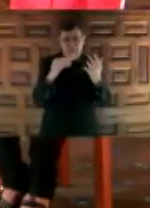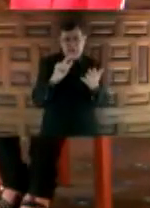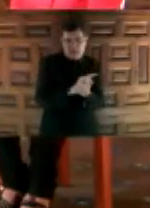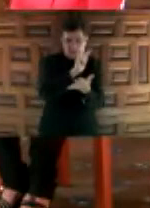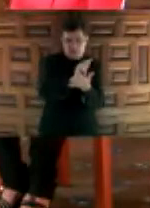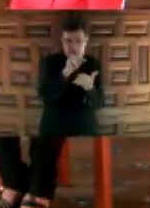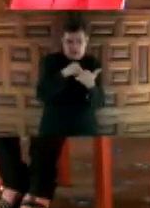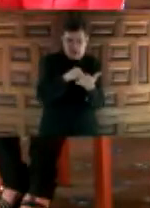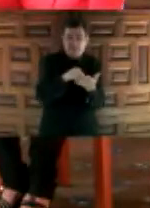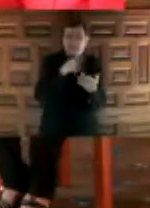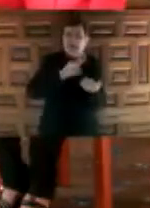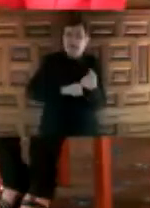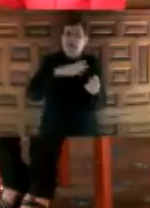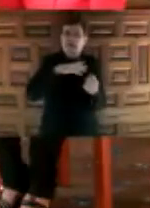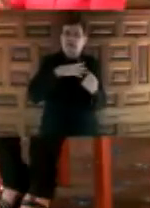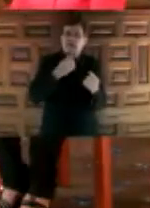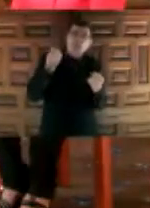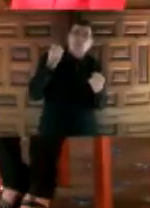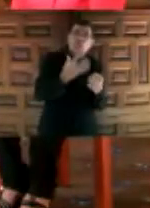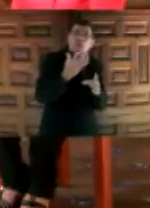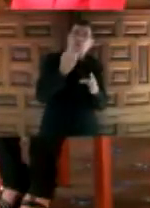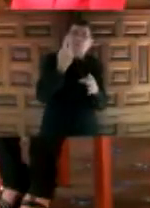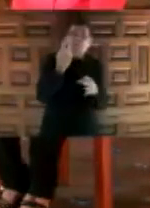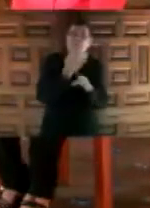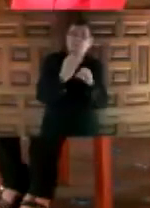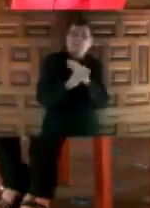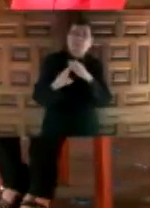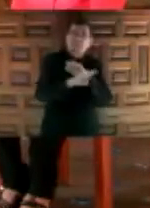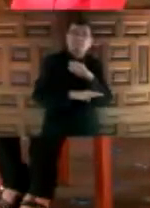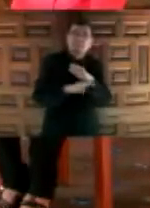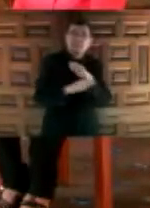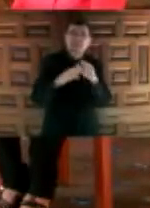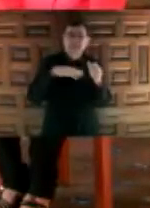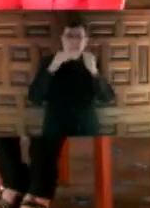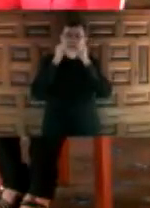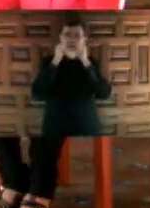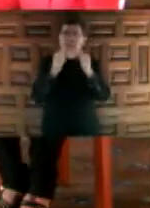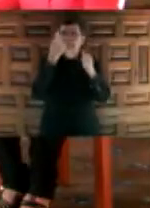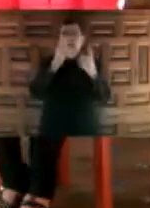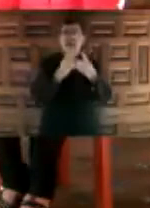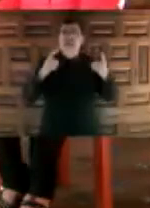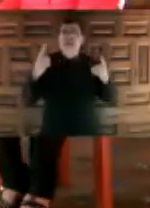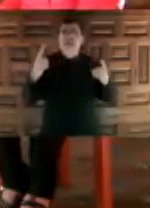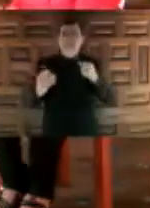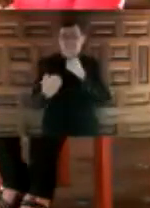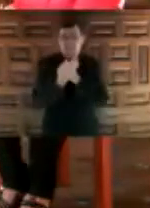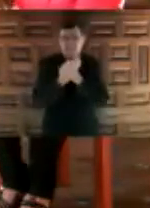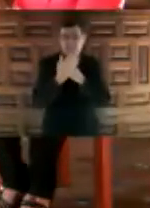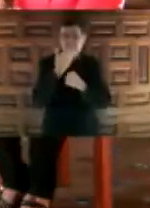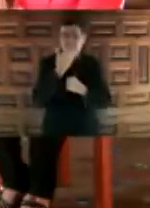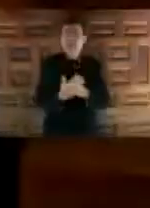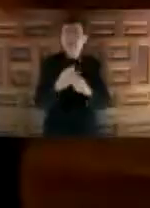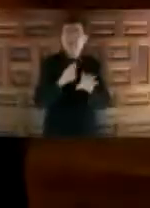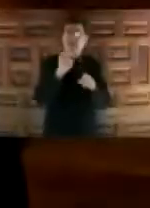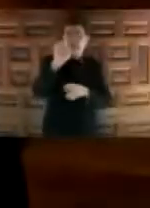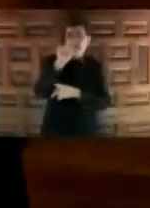ley tiene un aporte fundamental en colocar la atención en el desarrollo sostenible, en